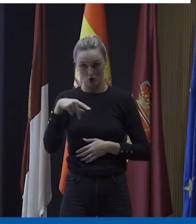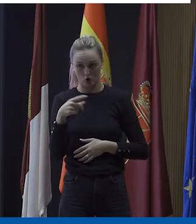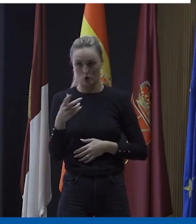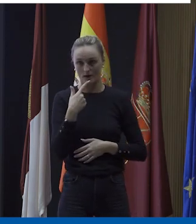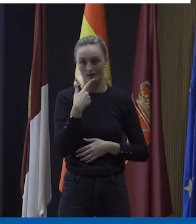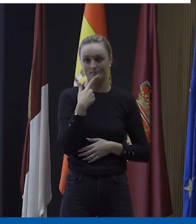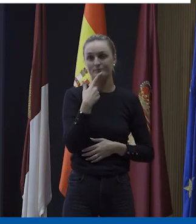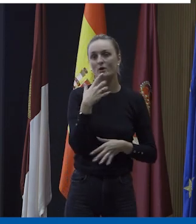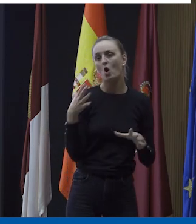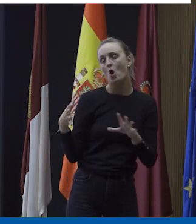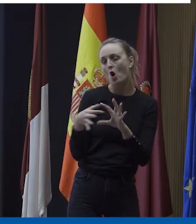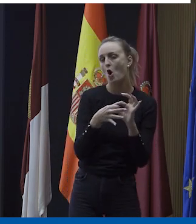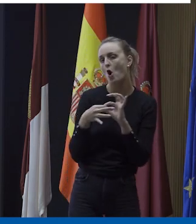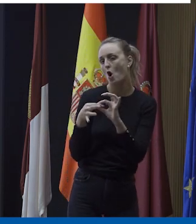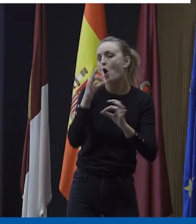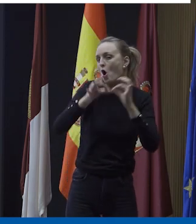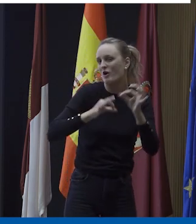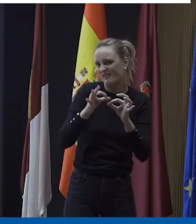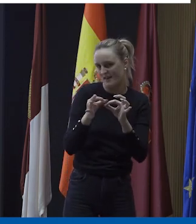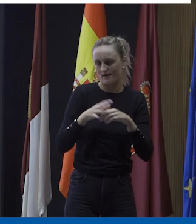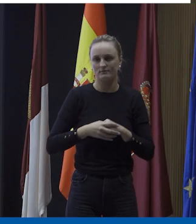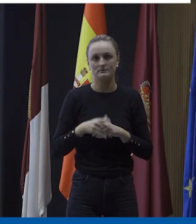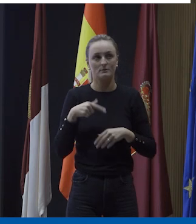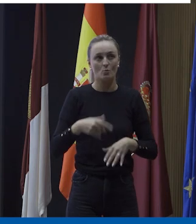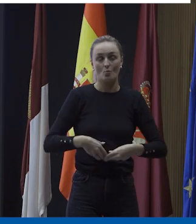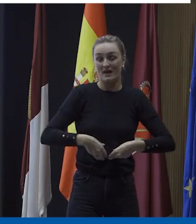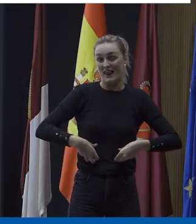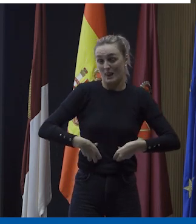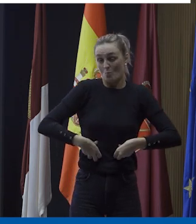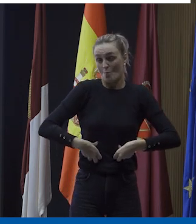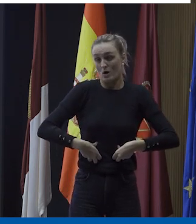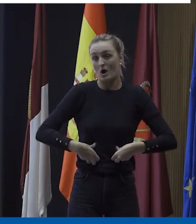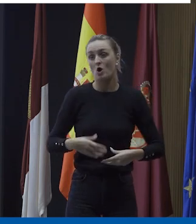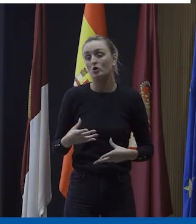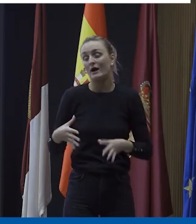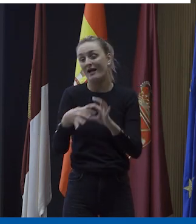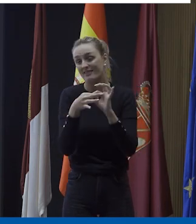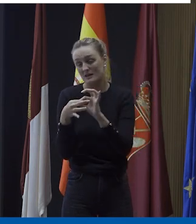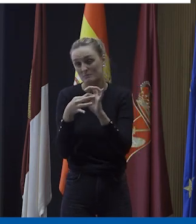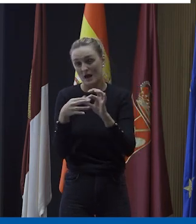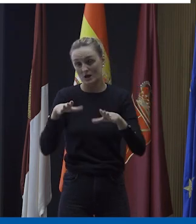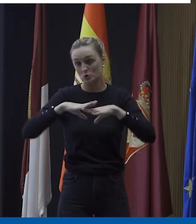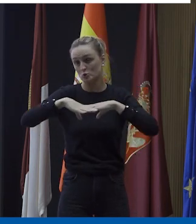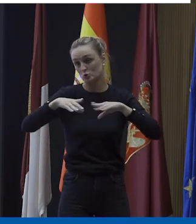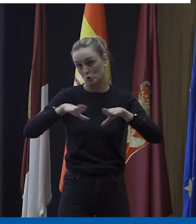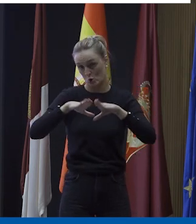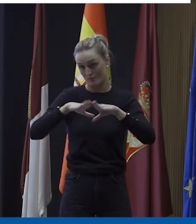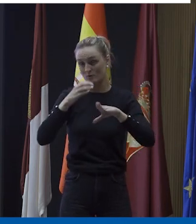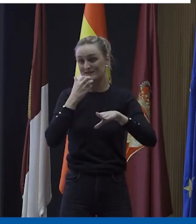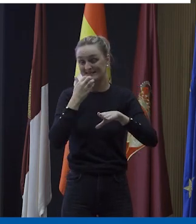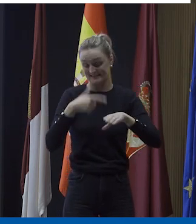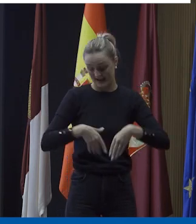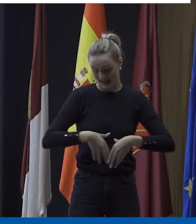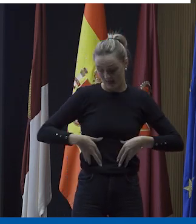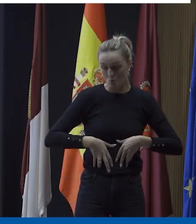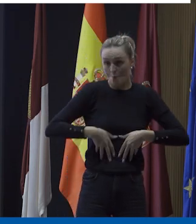abdomen con el suelo pélvico, ¿vale? A la vez que se mete el abdomen hacia adentro, ¿vale? Pues se hace ese gesto